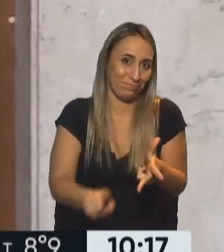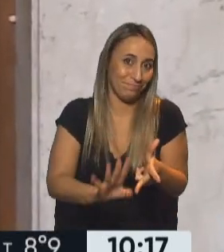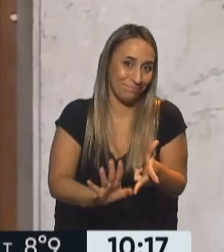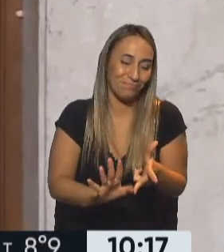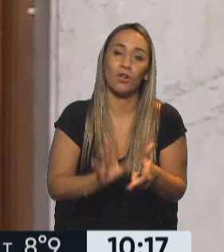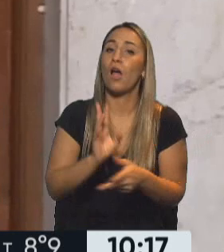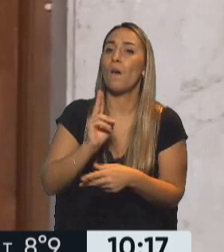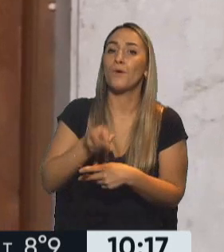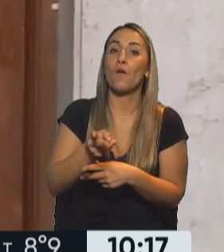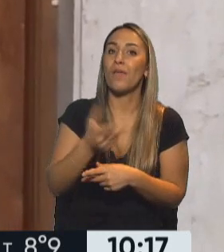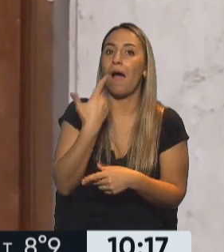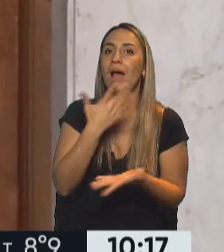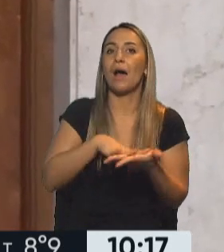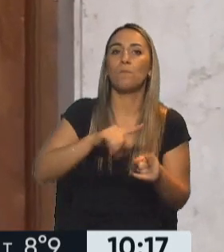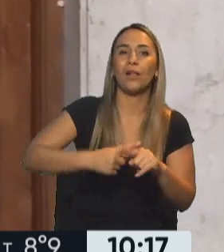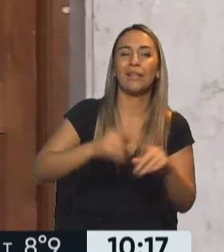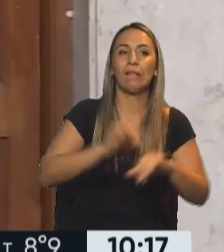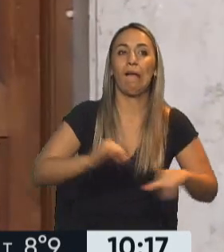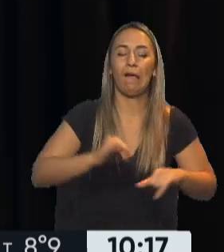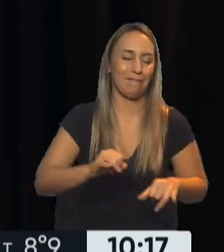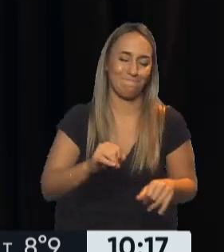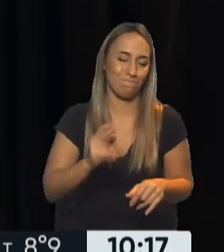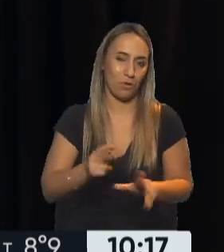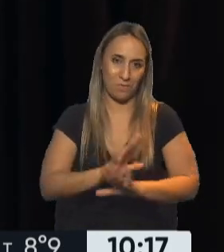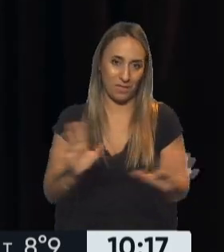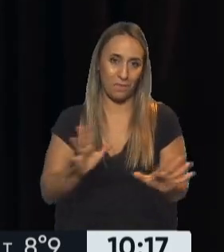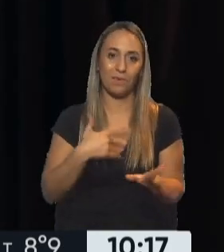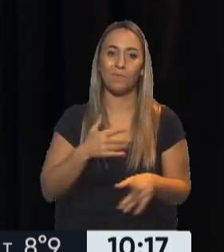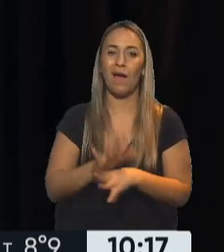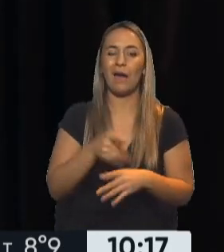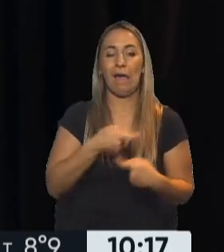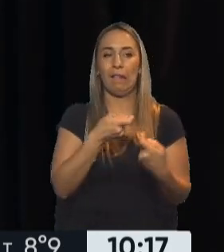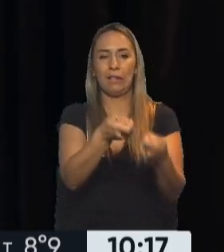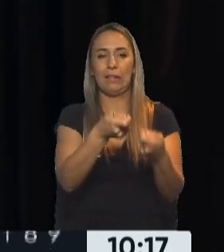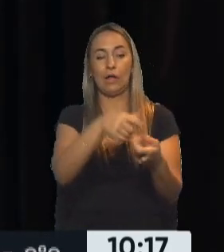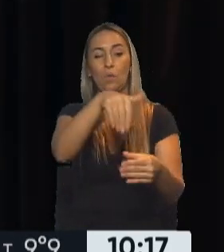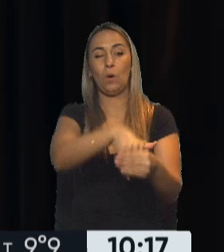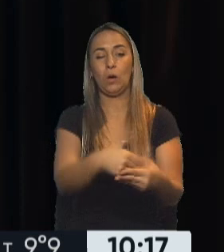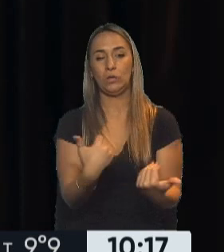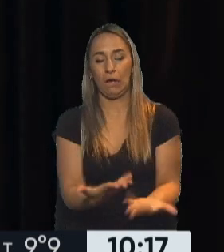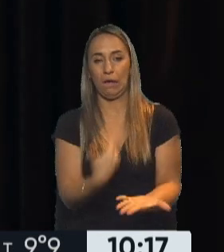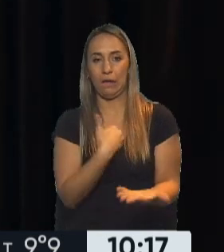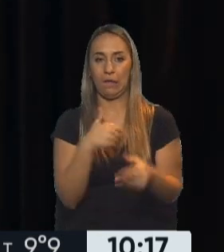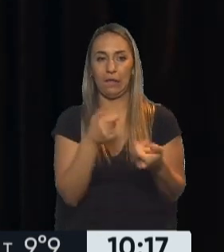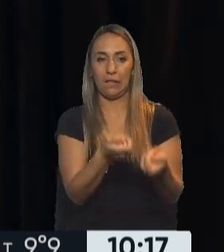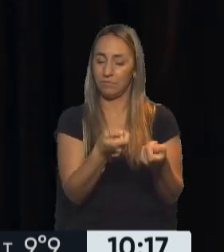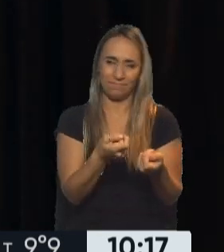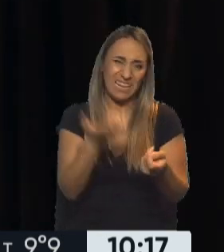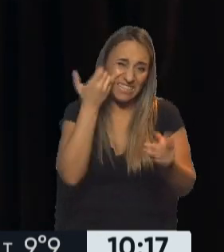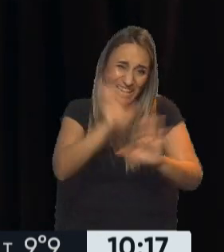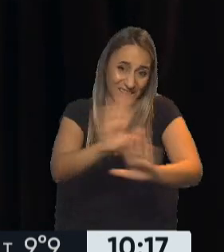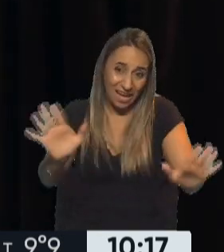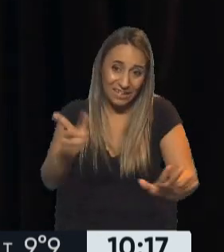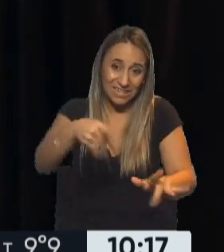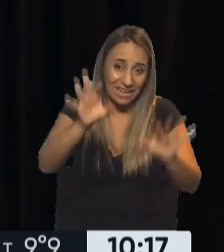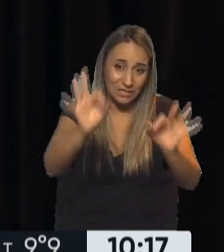que no puedo decir nada tratando de modificar el voto ni nada parecido. Lo único que quiero decir es que ya se ve en todos